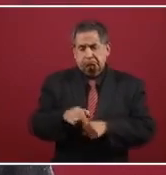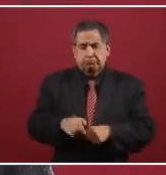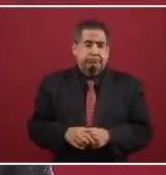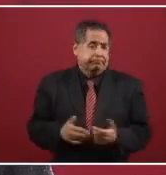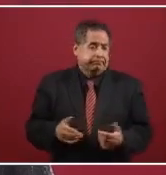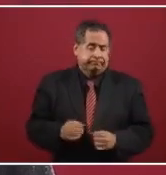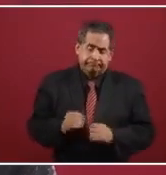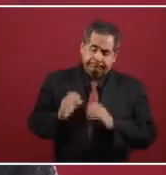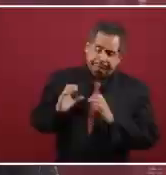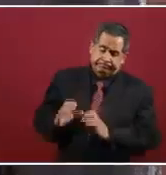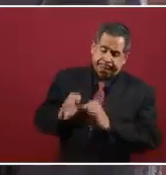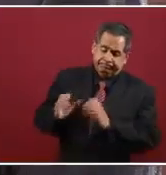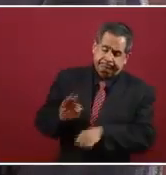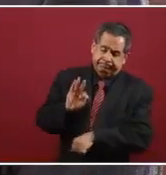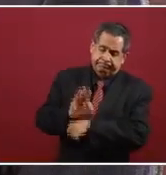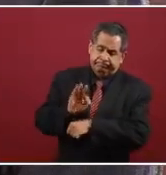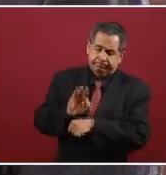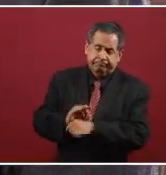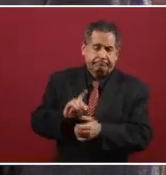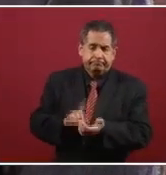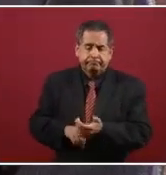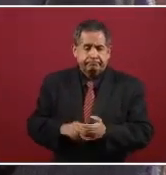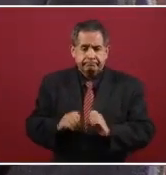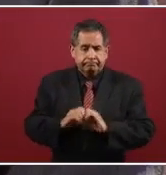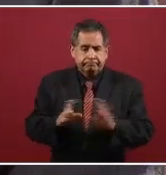cuidarlos, protegerlos.